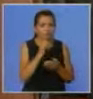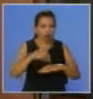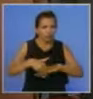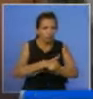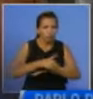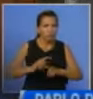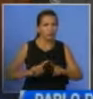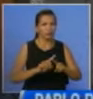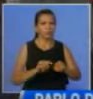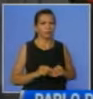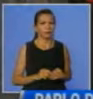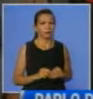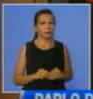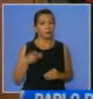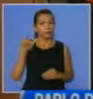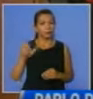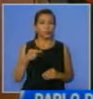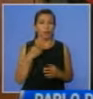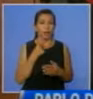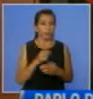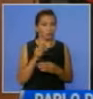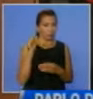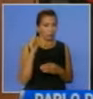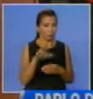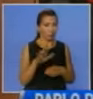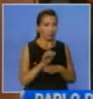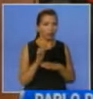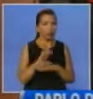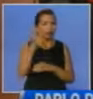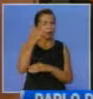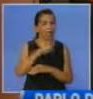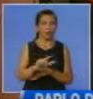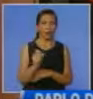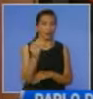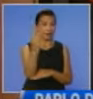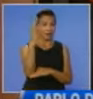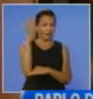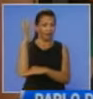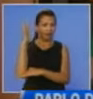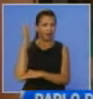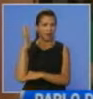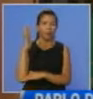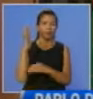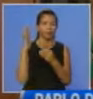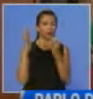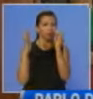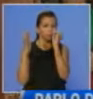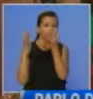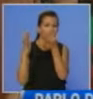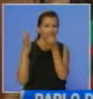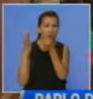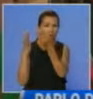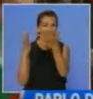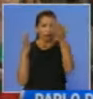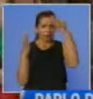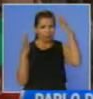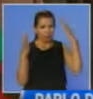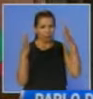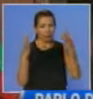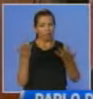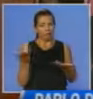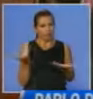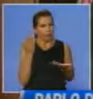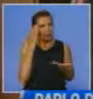ejemplo, promover el florecimiento de los guayacanes al sur del país, que se está ahora difundiendo intensamente, ¿cuál es la oferta turística y la capacidad de